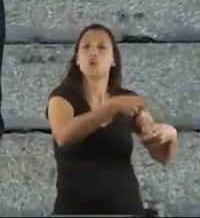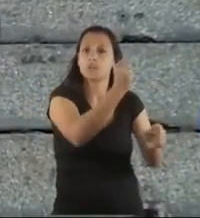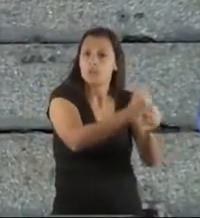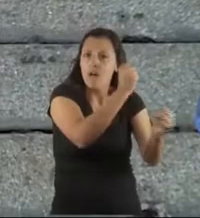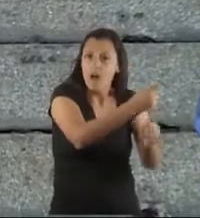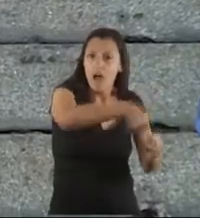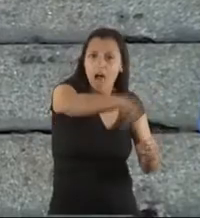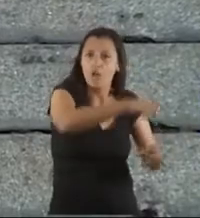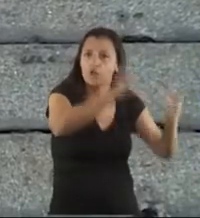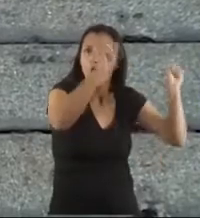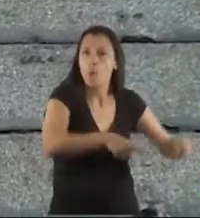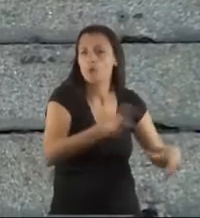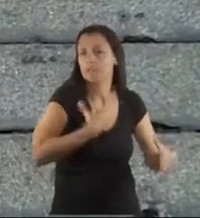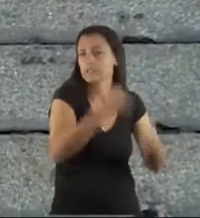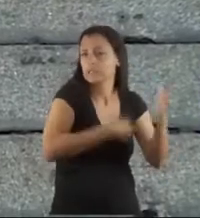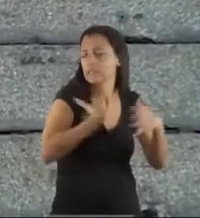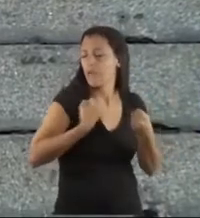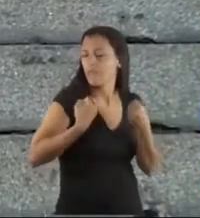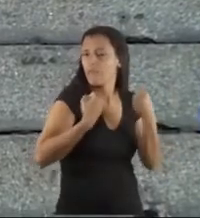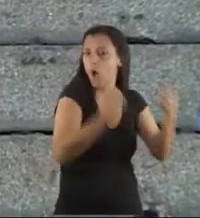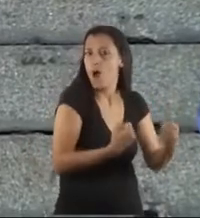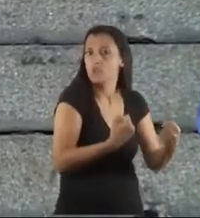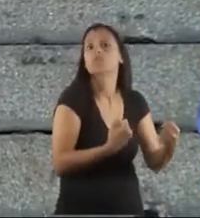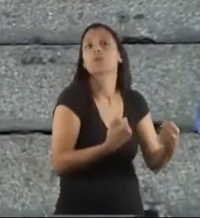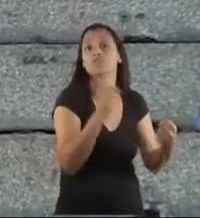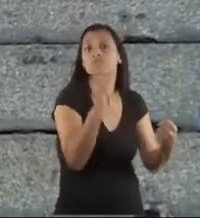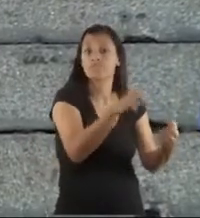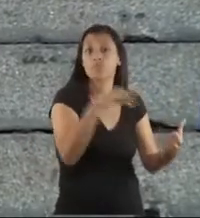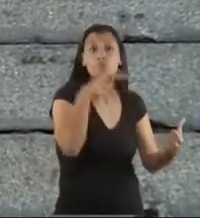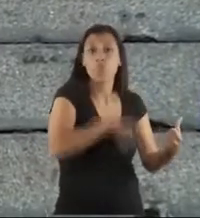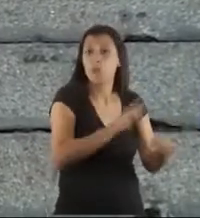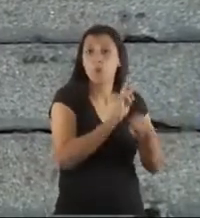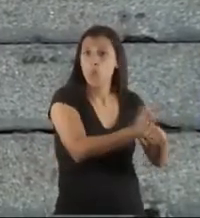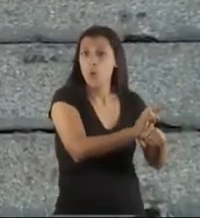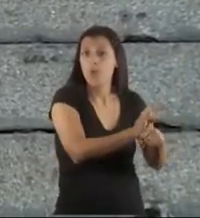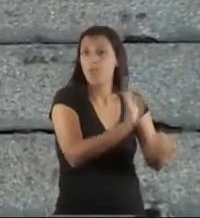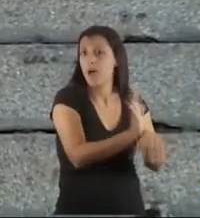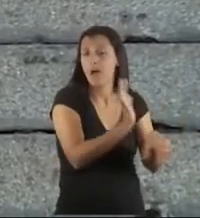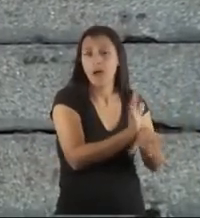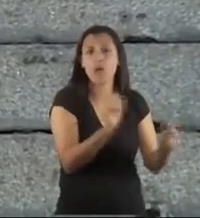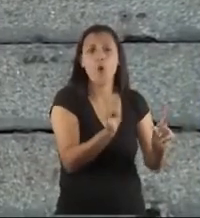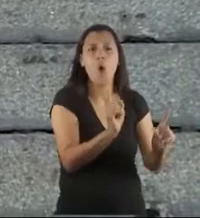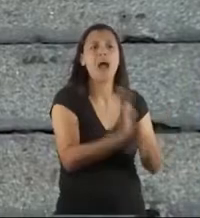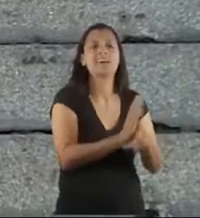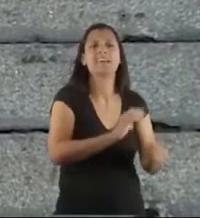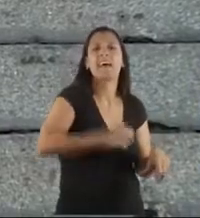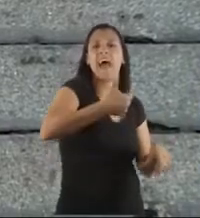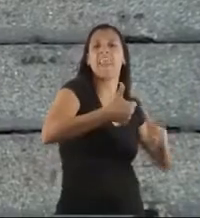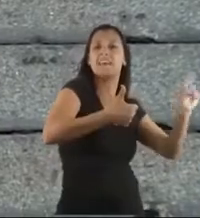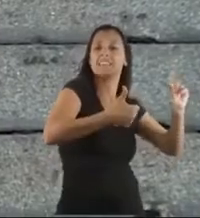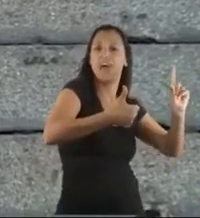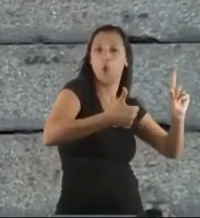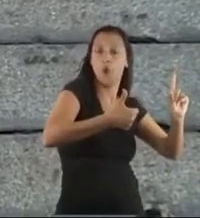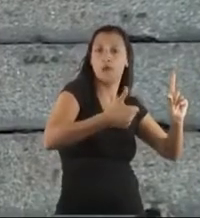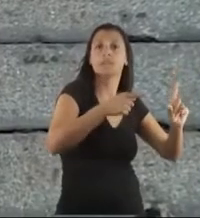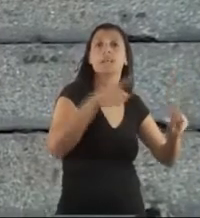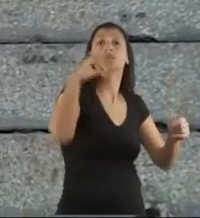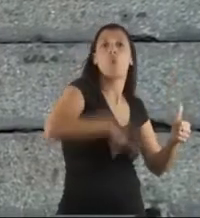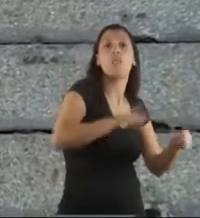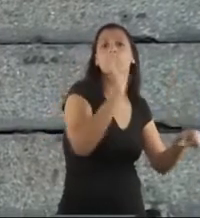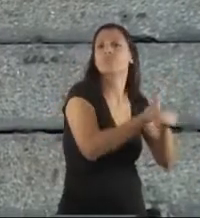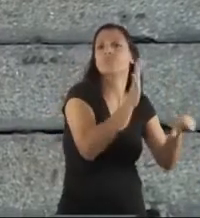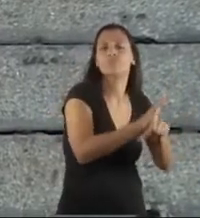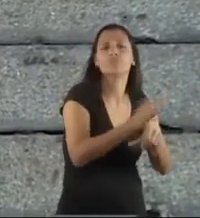resultado de su salario y es una remuneración no es ganancia el salario no es ganancia remuneración